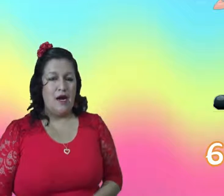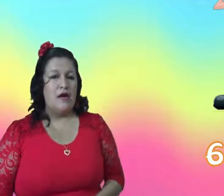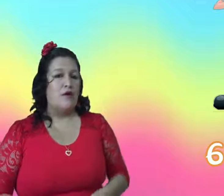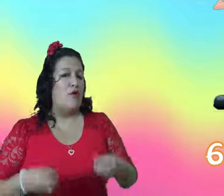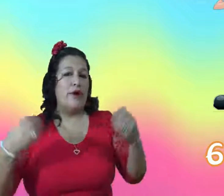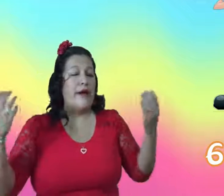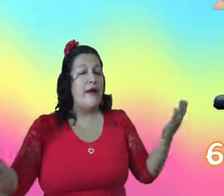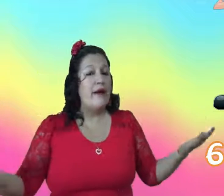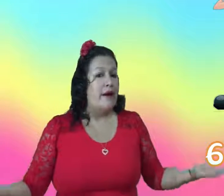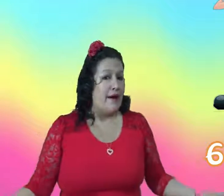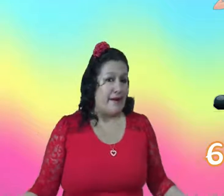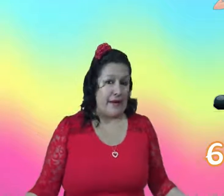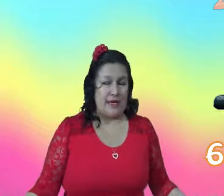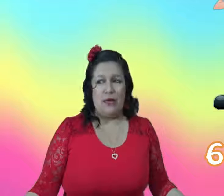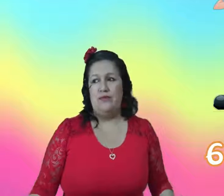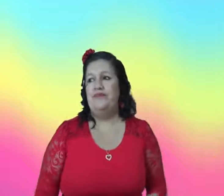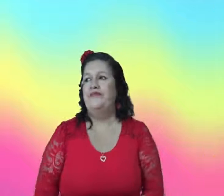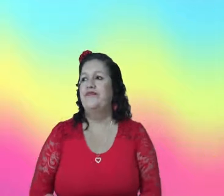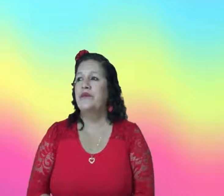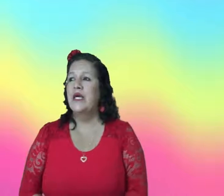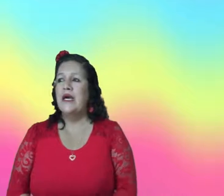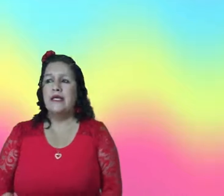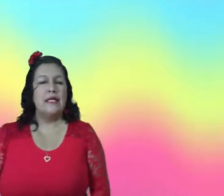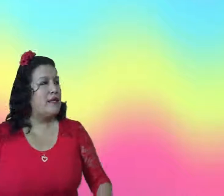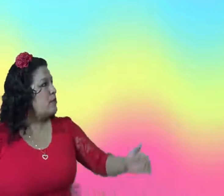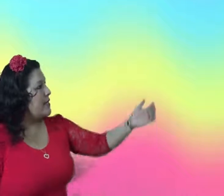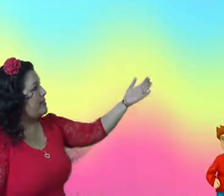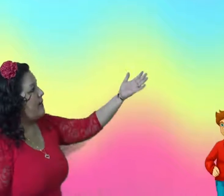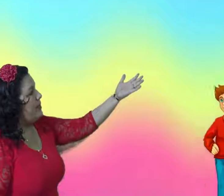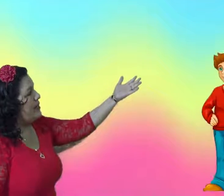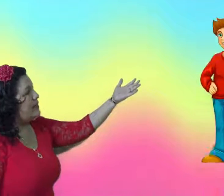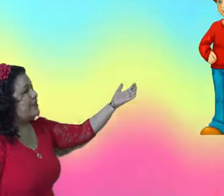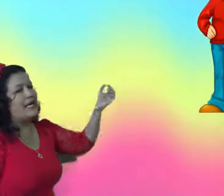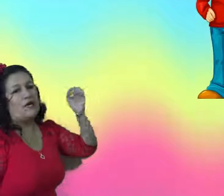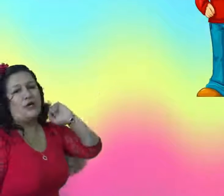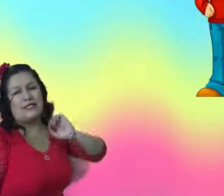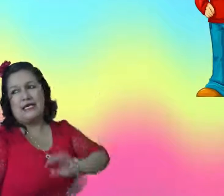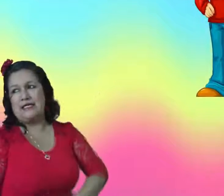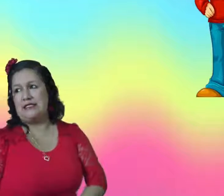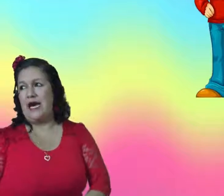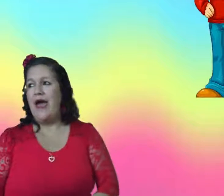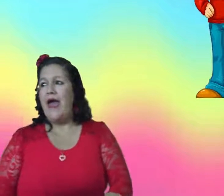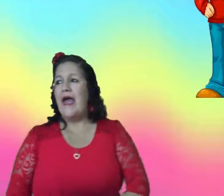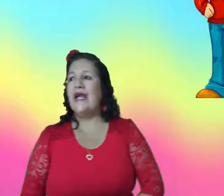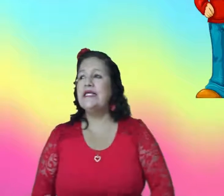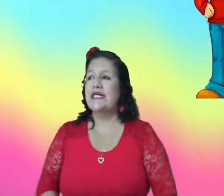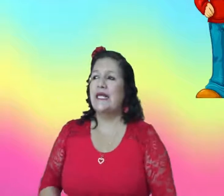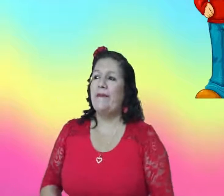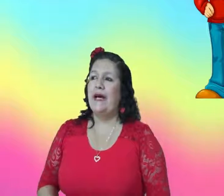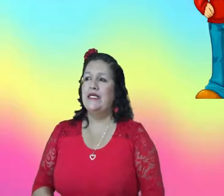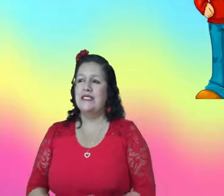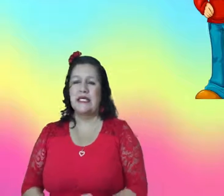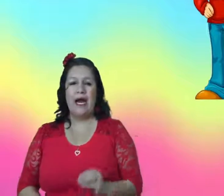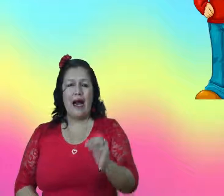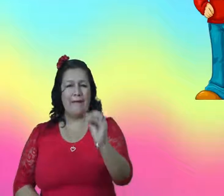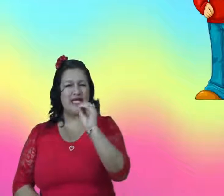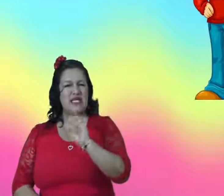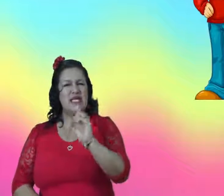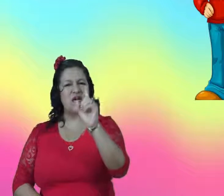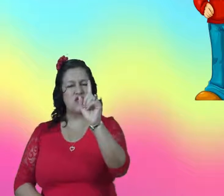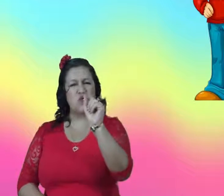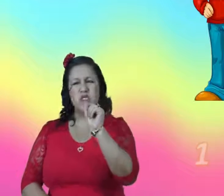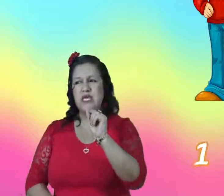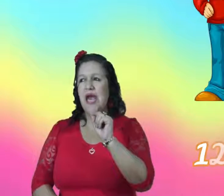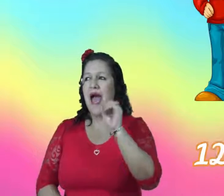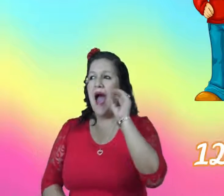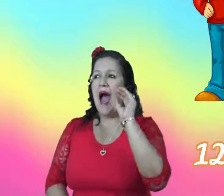maestra o en el recreo. Tenemos la etapa de la adolescencia. En esta etapa se da a